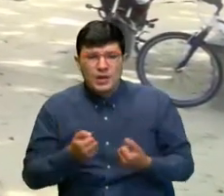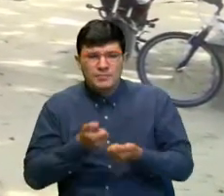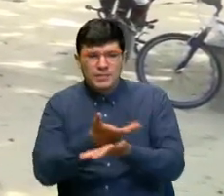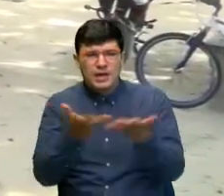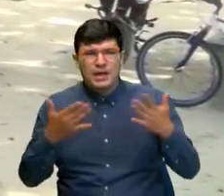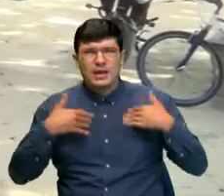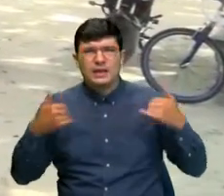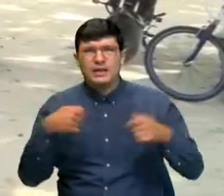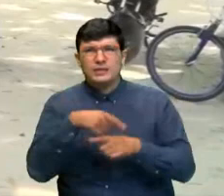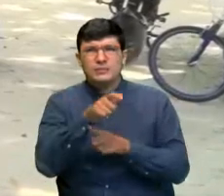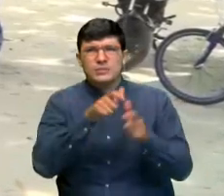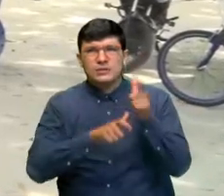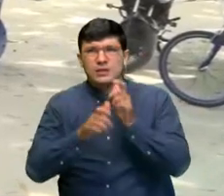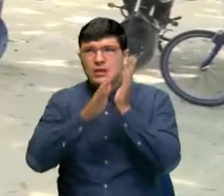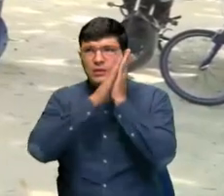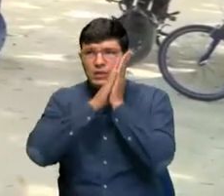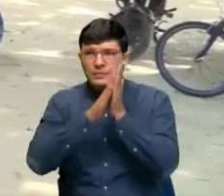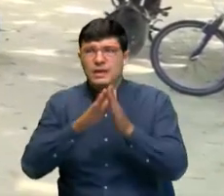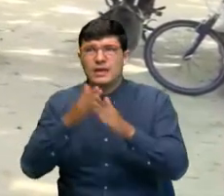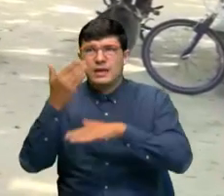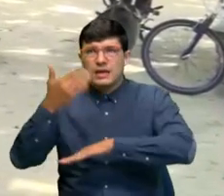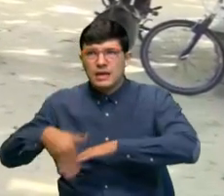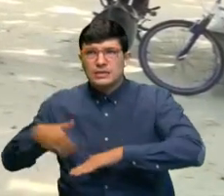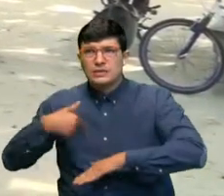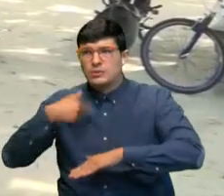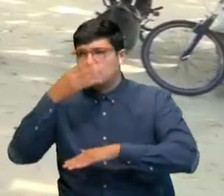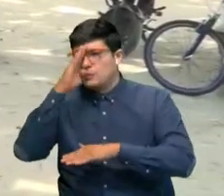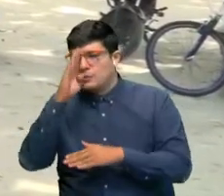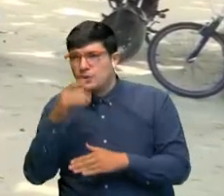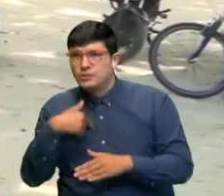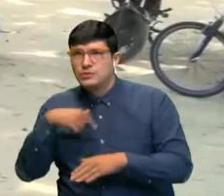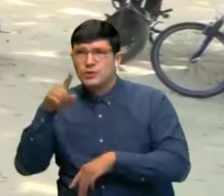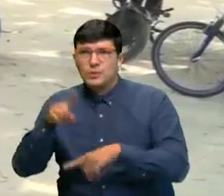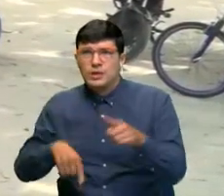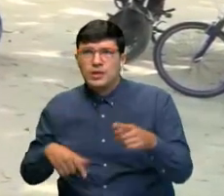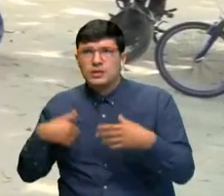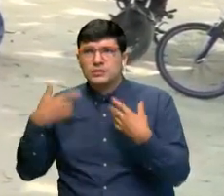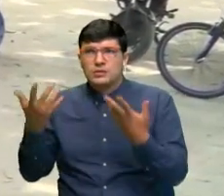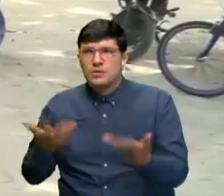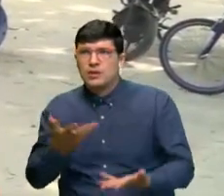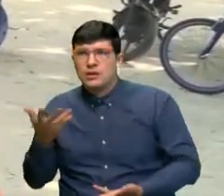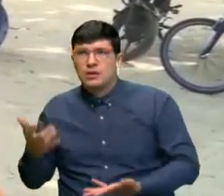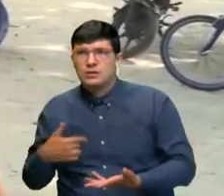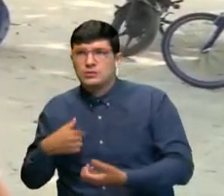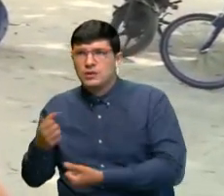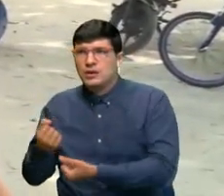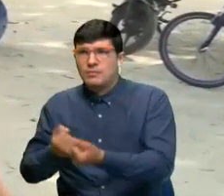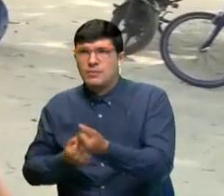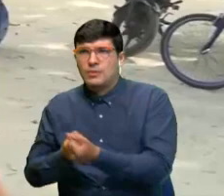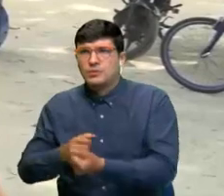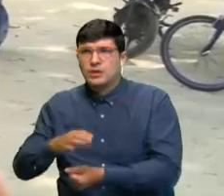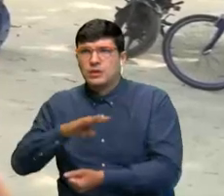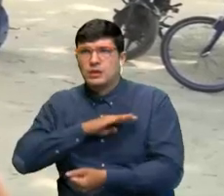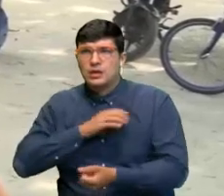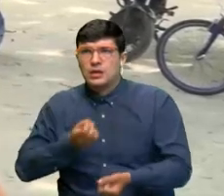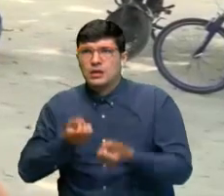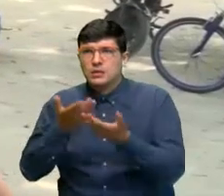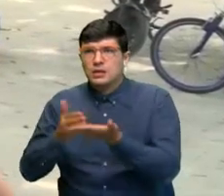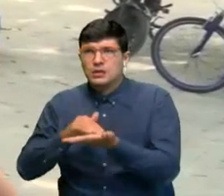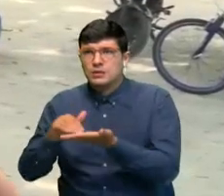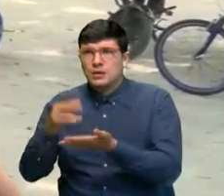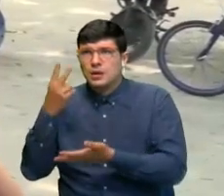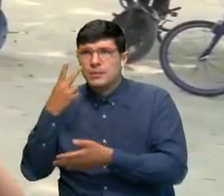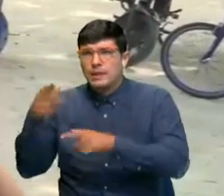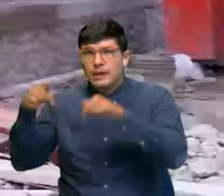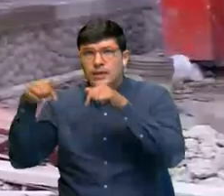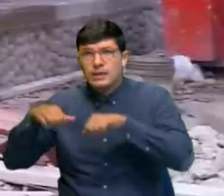duermen en las calles esa es una de mis inquietudes y que no podía dejar de irme como alcalde de la ciudad sin dar una solución viene que es